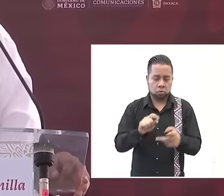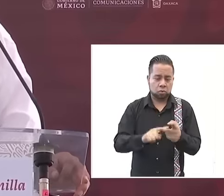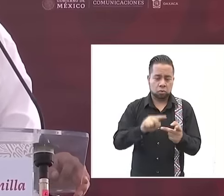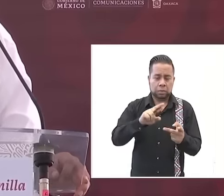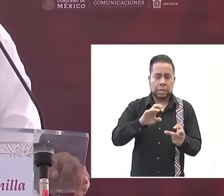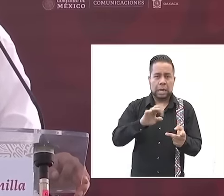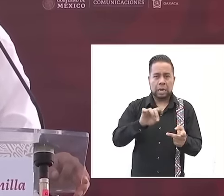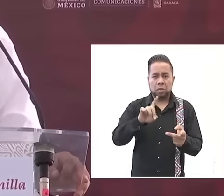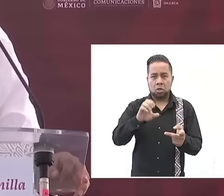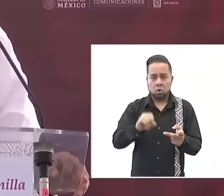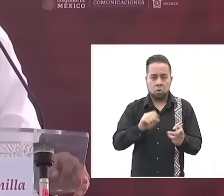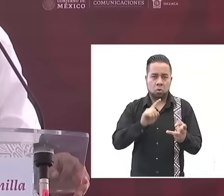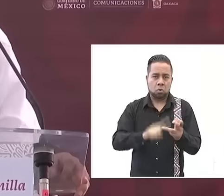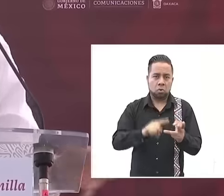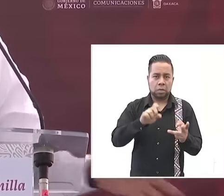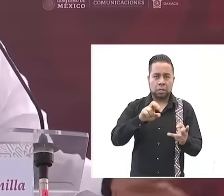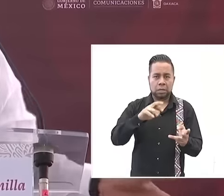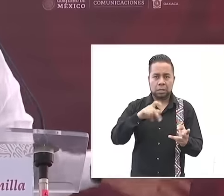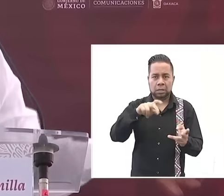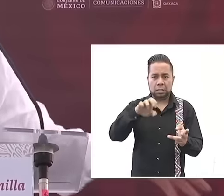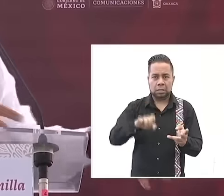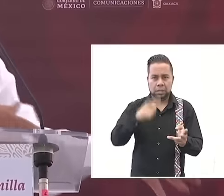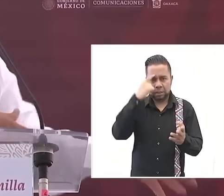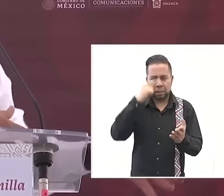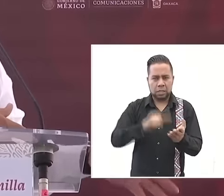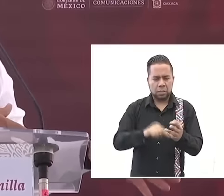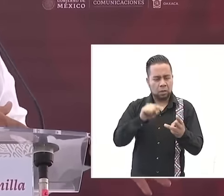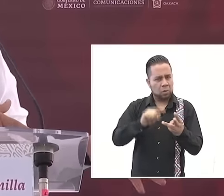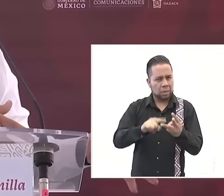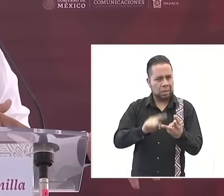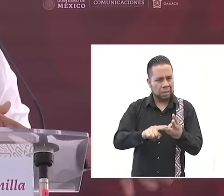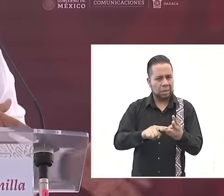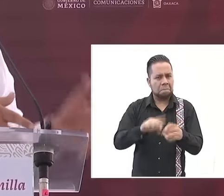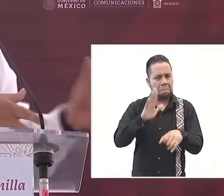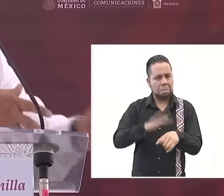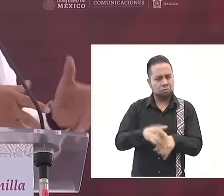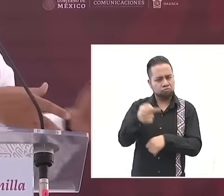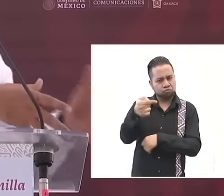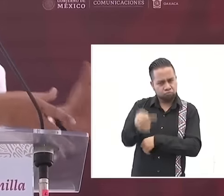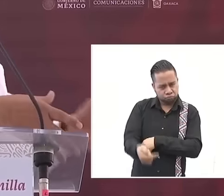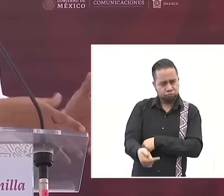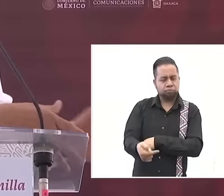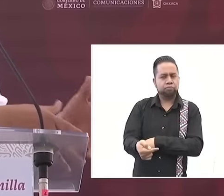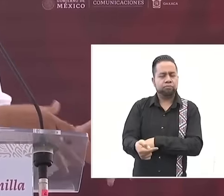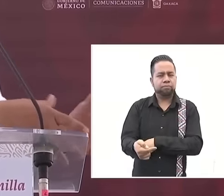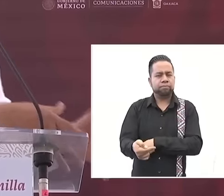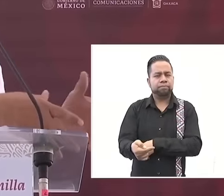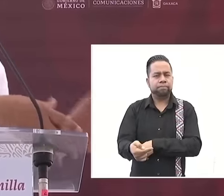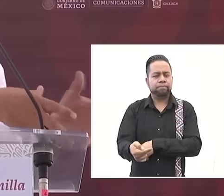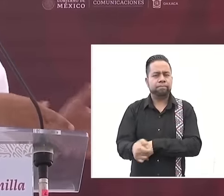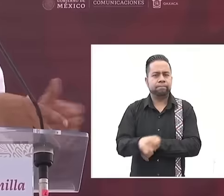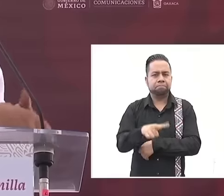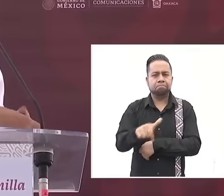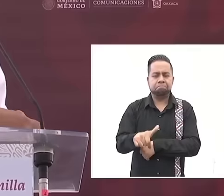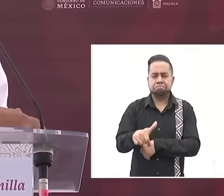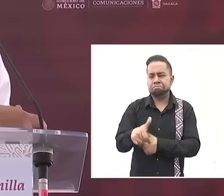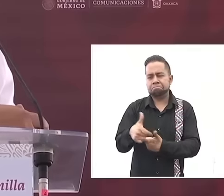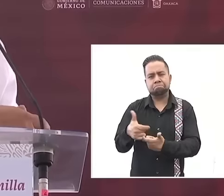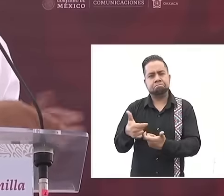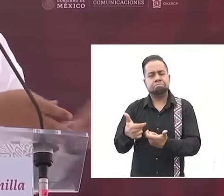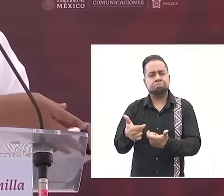Ricardo y Enrique. Creo que Enrique era el más pequeño. Y lo llevaba